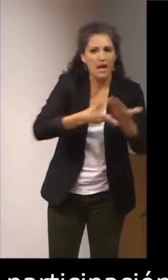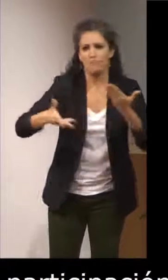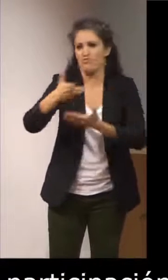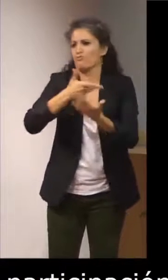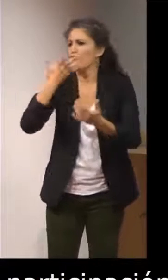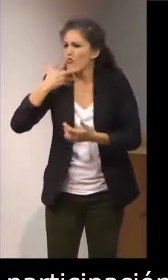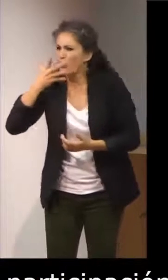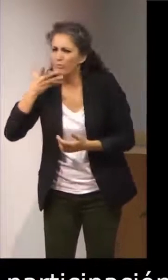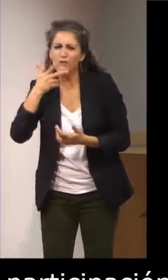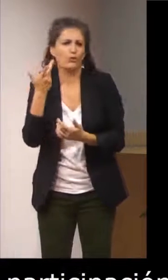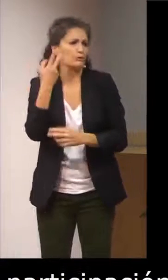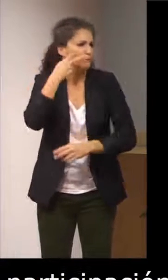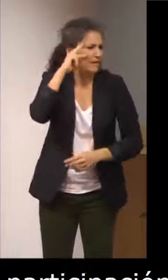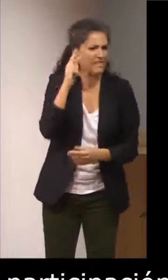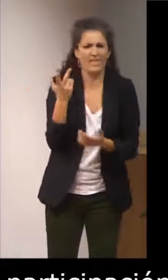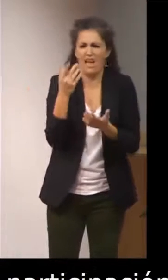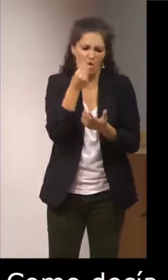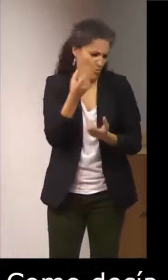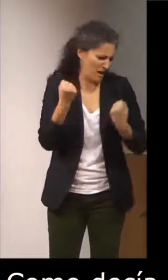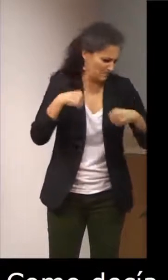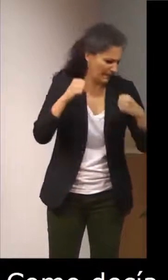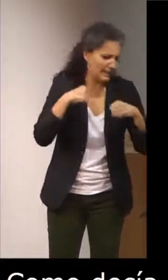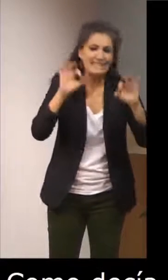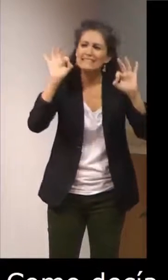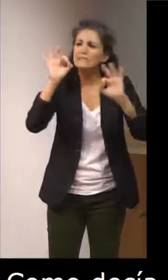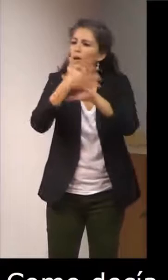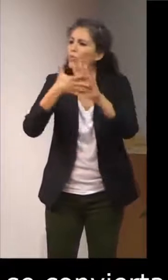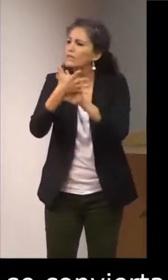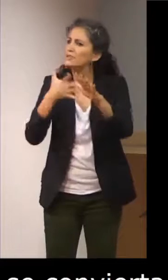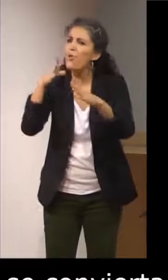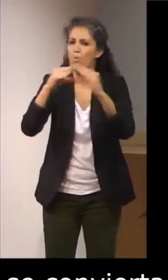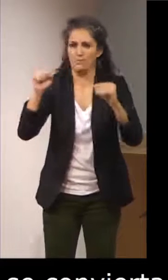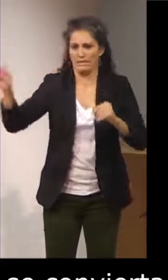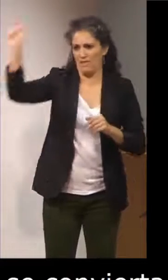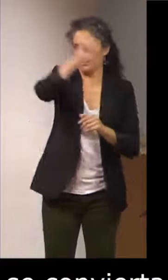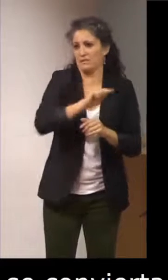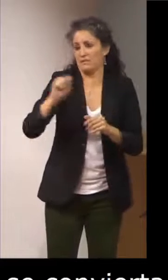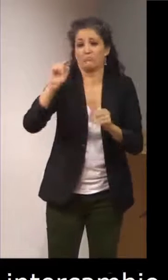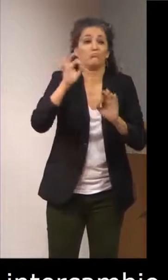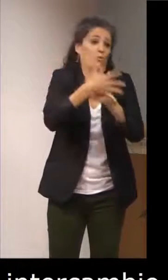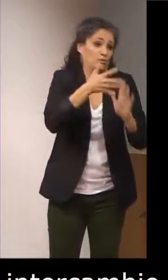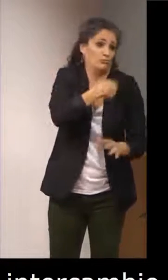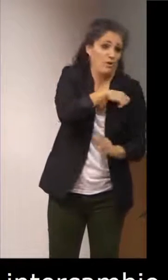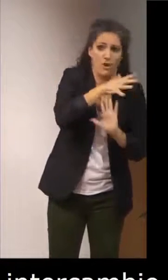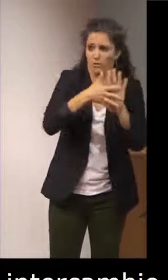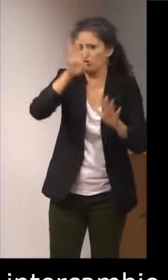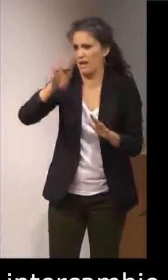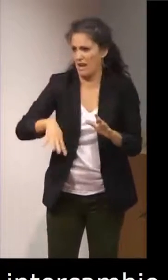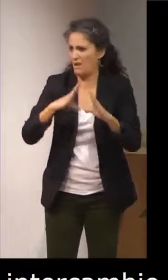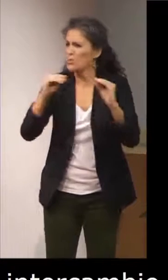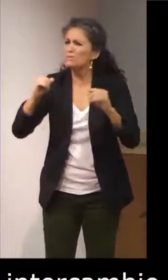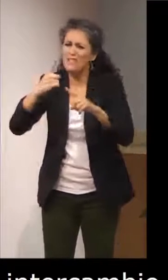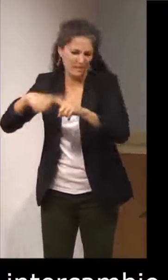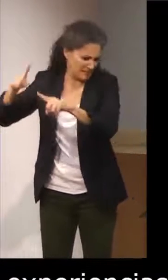de intercambio, de conocimientos, de experiencias, de buenas prácticas con respecto a la lengua de signos en las diferentes